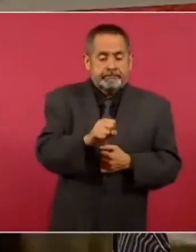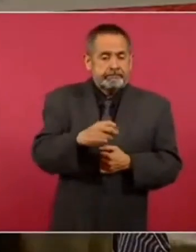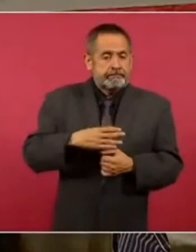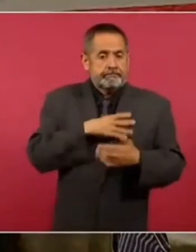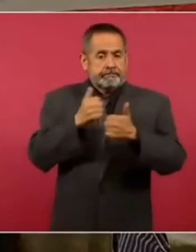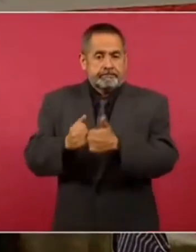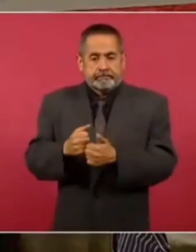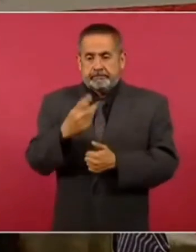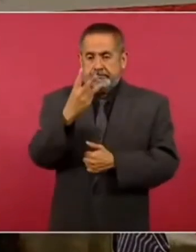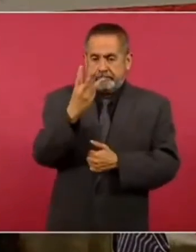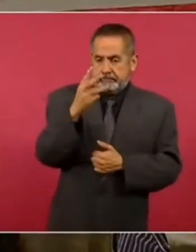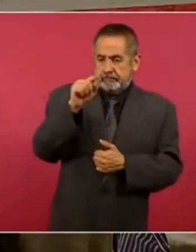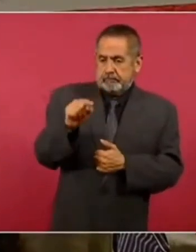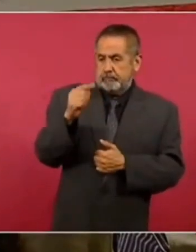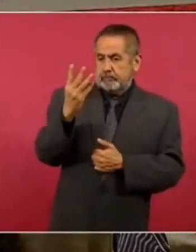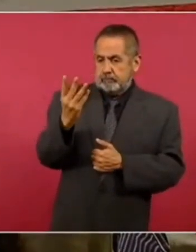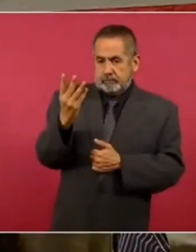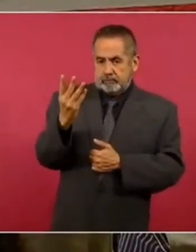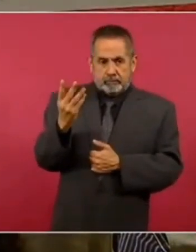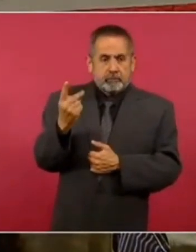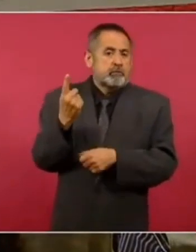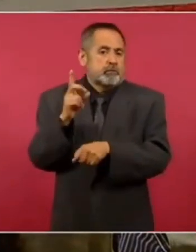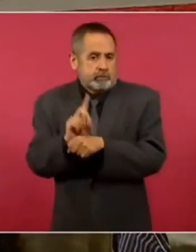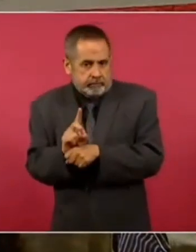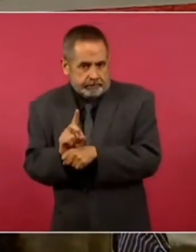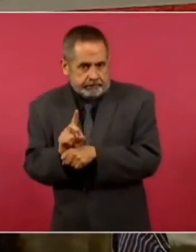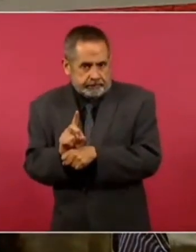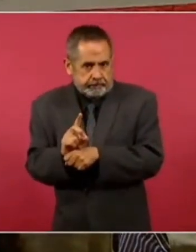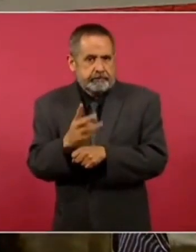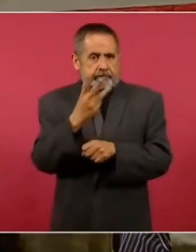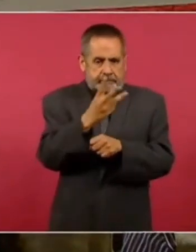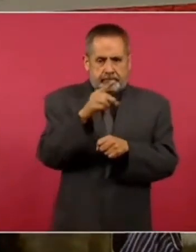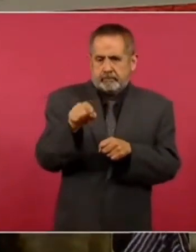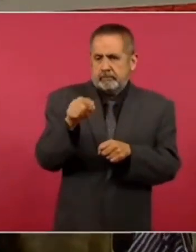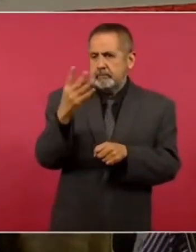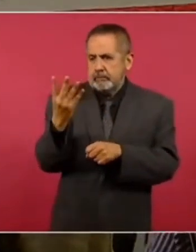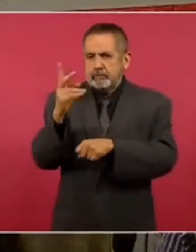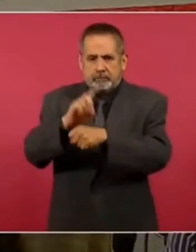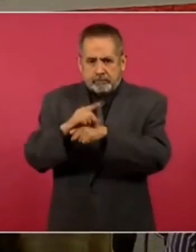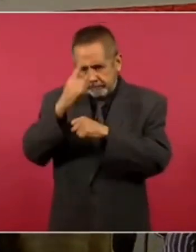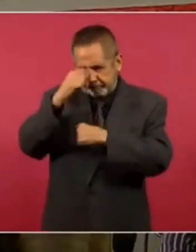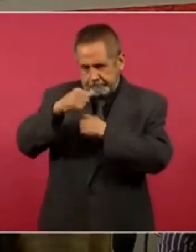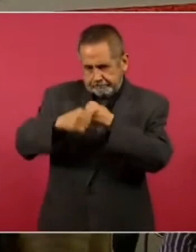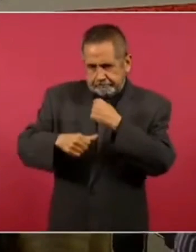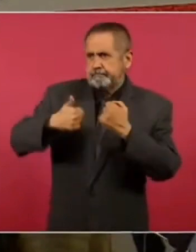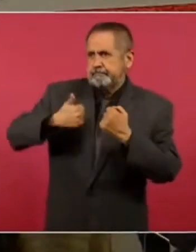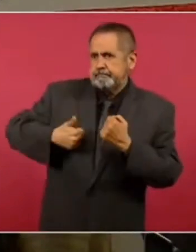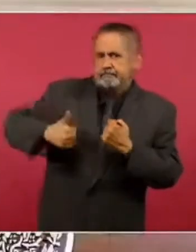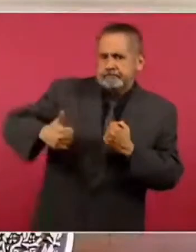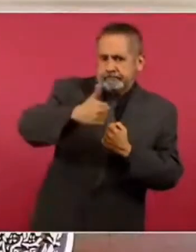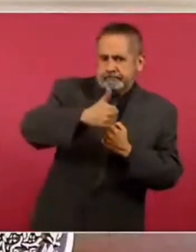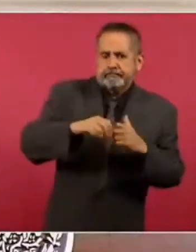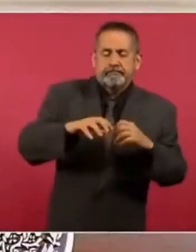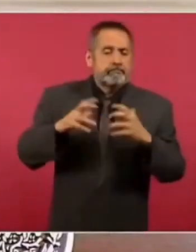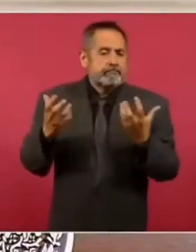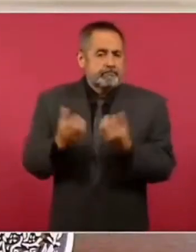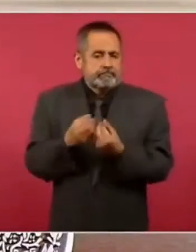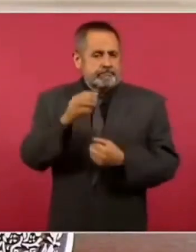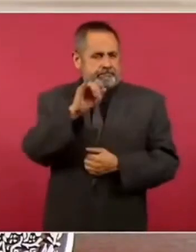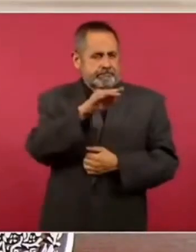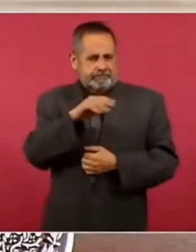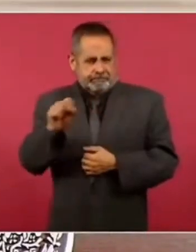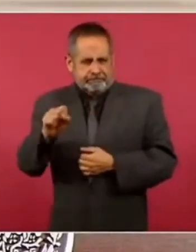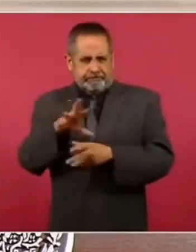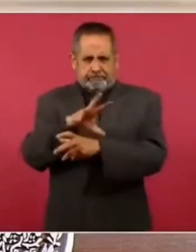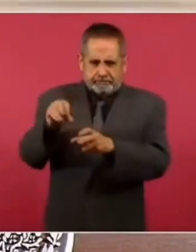es de 3.4 cirugías diarias por quirófano, y posteriormente alcanzar el nivel que tiene el IMSS en su régimen ordinario,